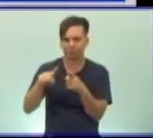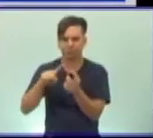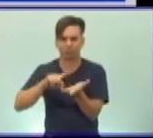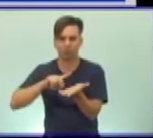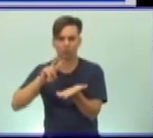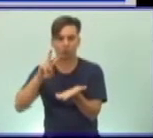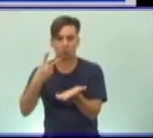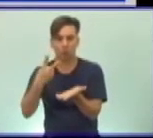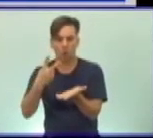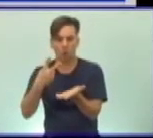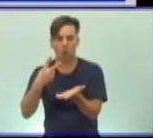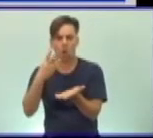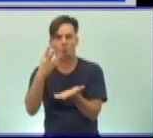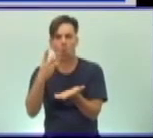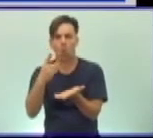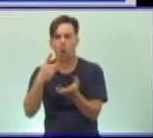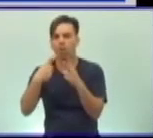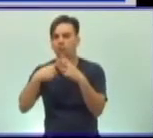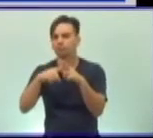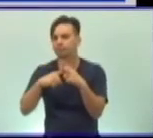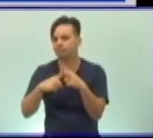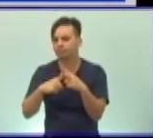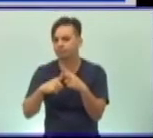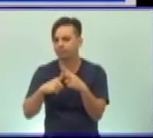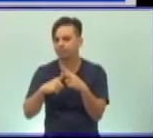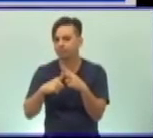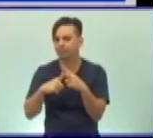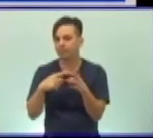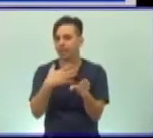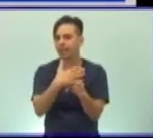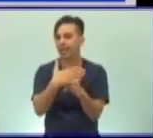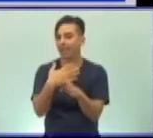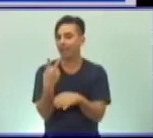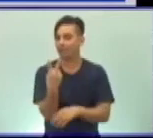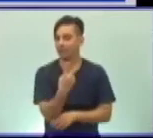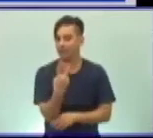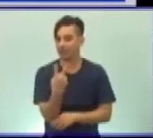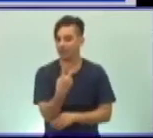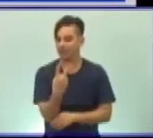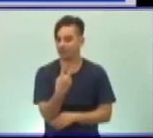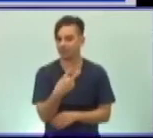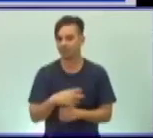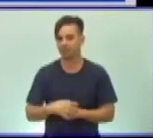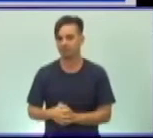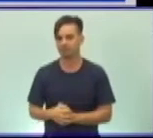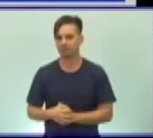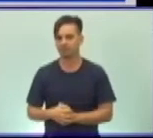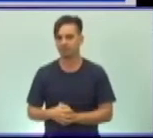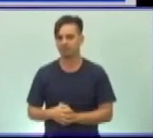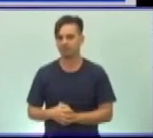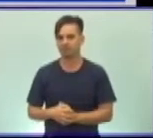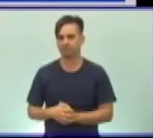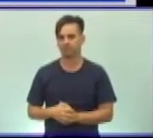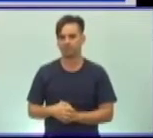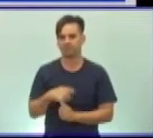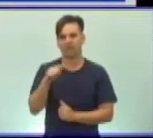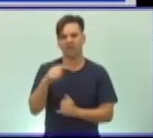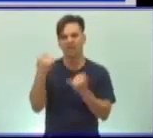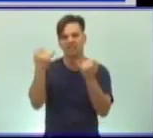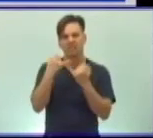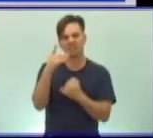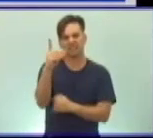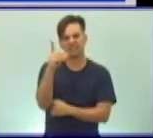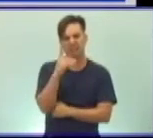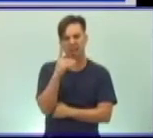¿verdad? Son condiciones diferentes que nos dan una relación entre la cantidad de